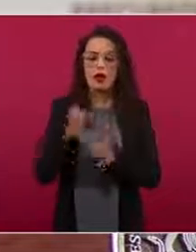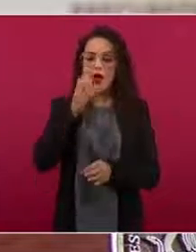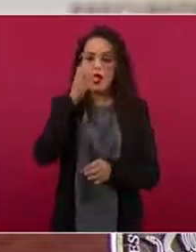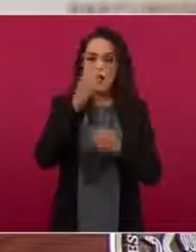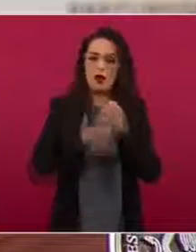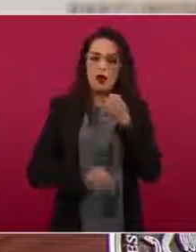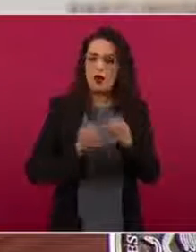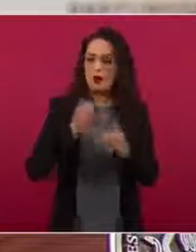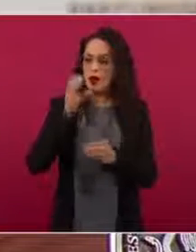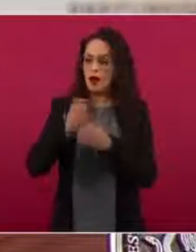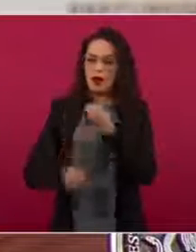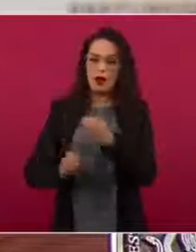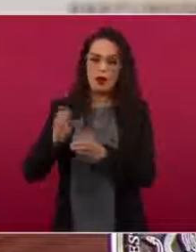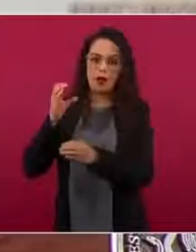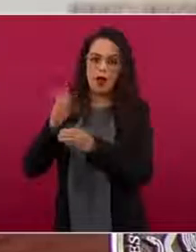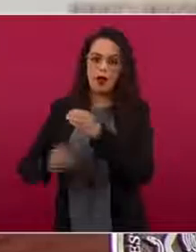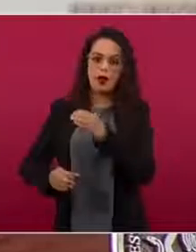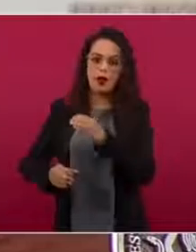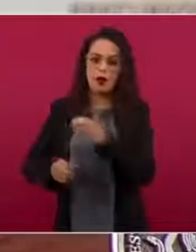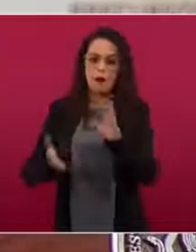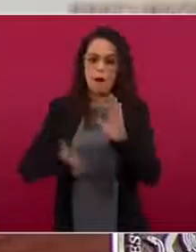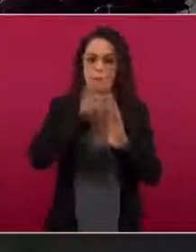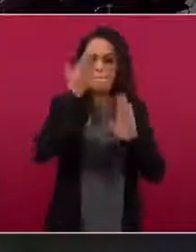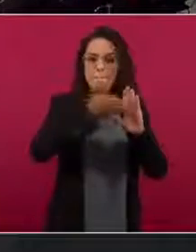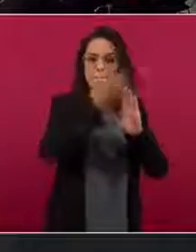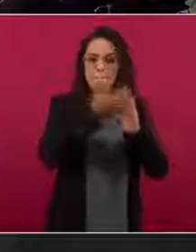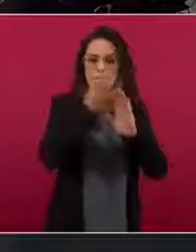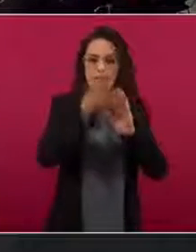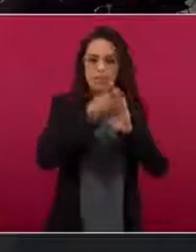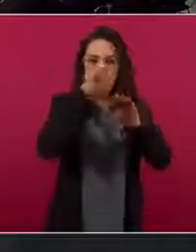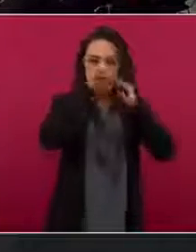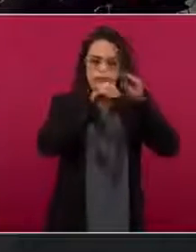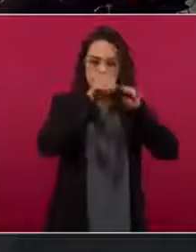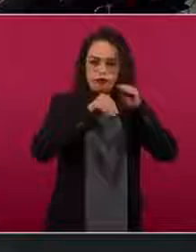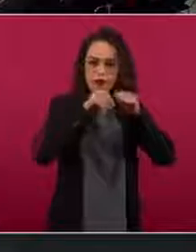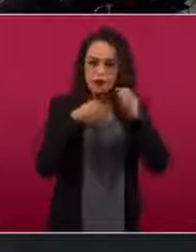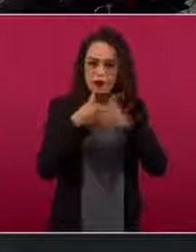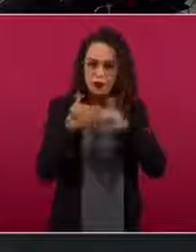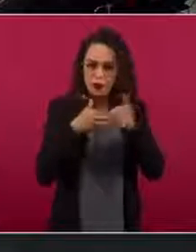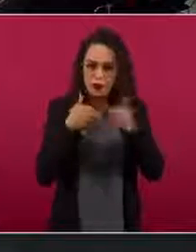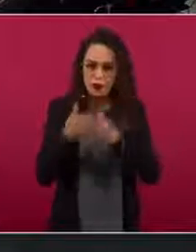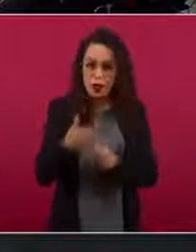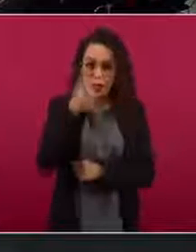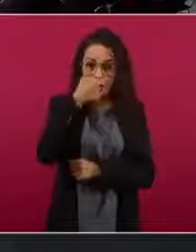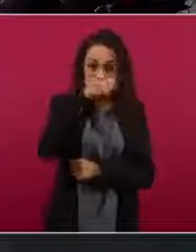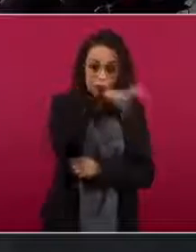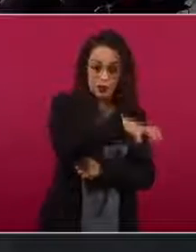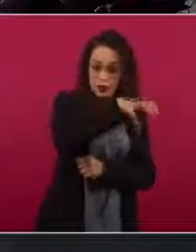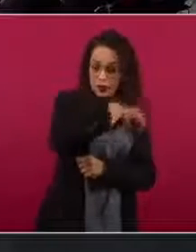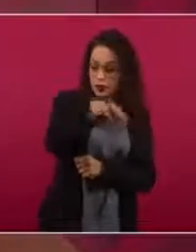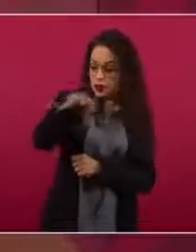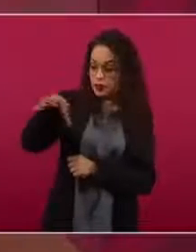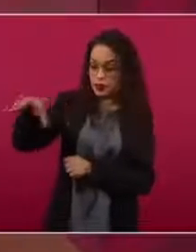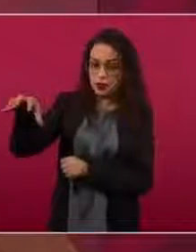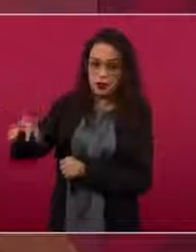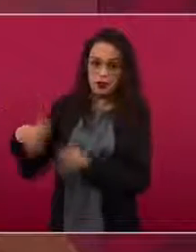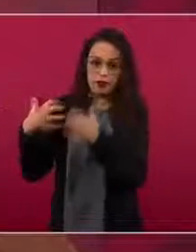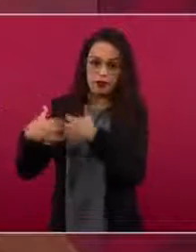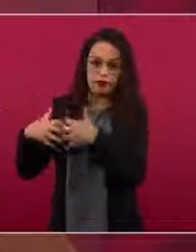terminadas las obras de modernización de las 6 refinerías que